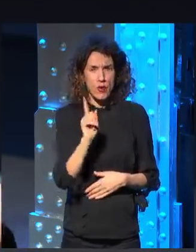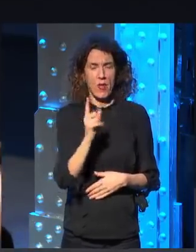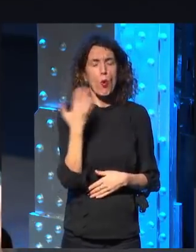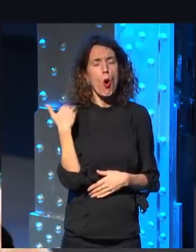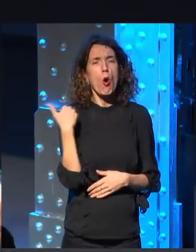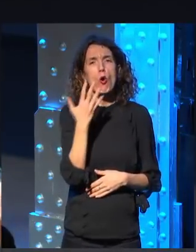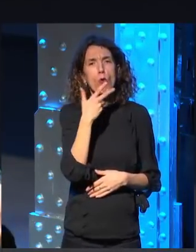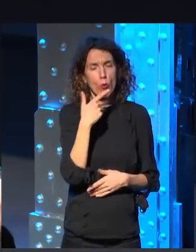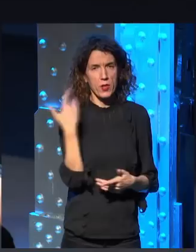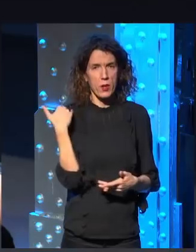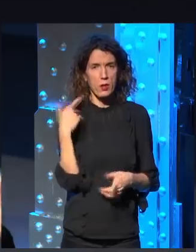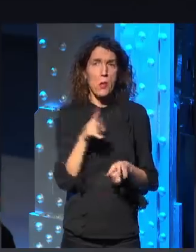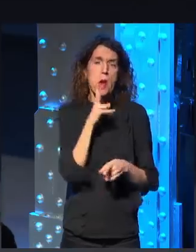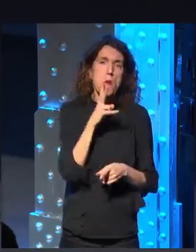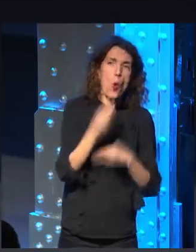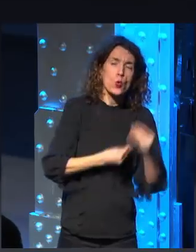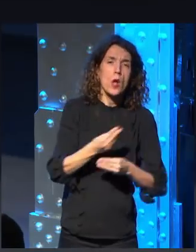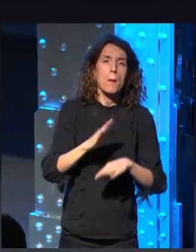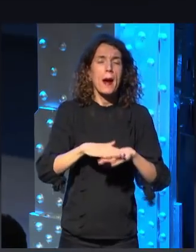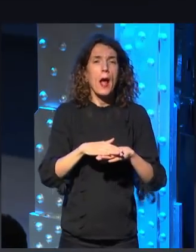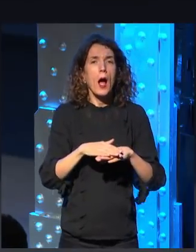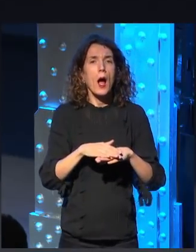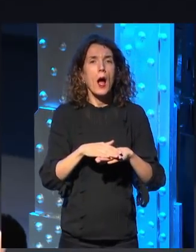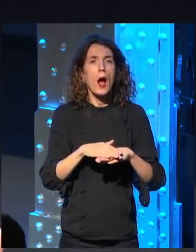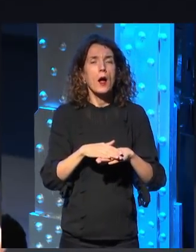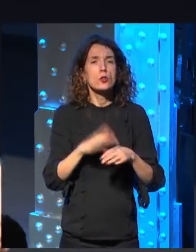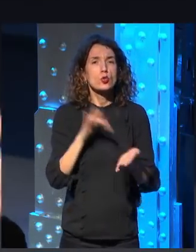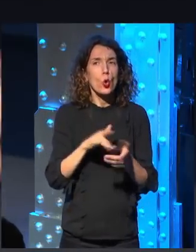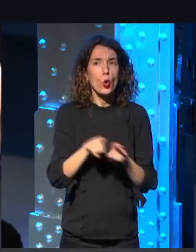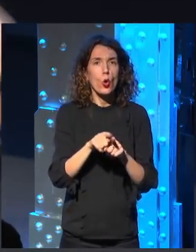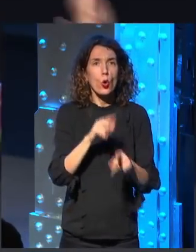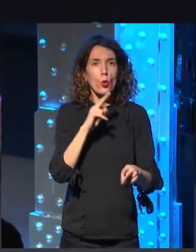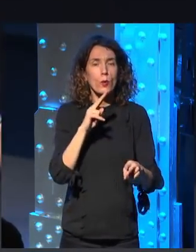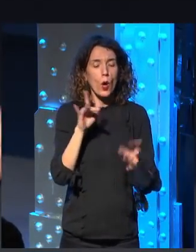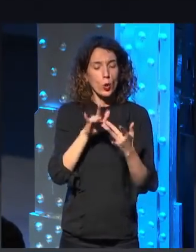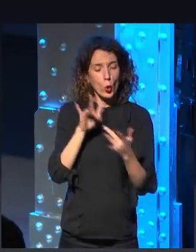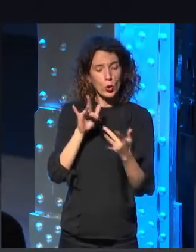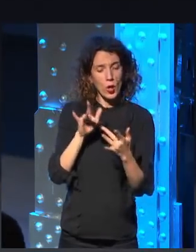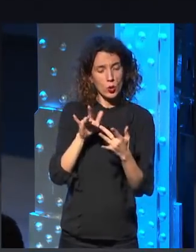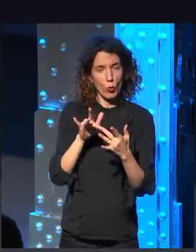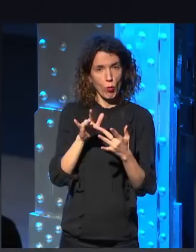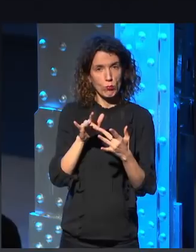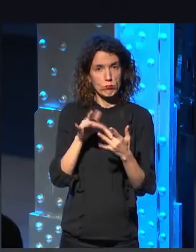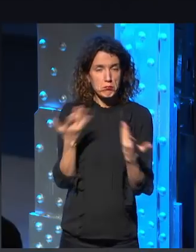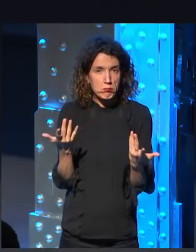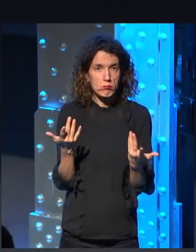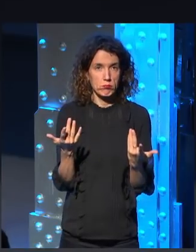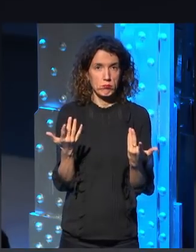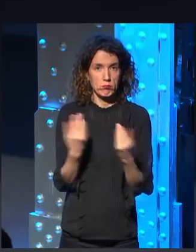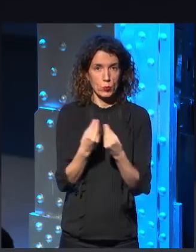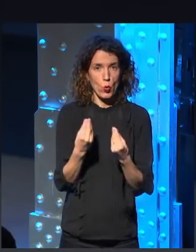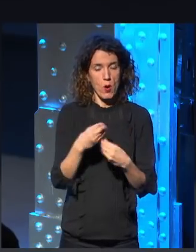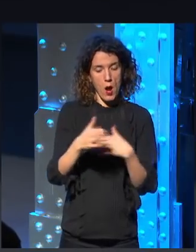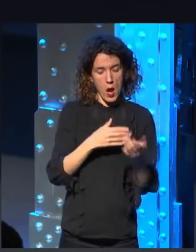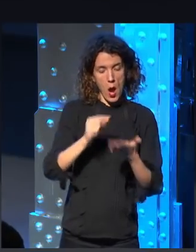porque yo no sé qué otro verbo se puede utilizar para cuando nombras esa relación, ¿no?, que tienes con